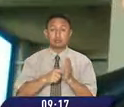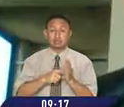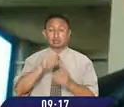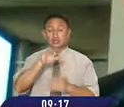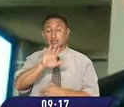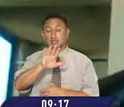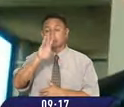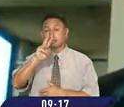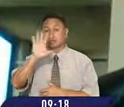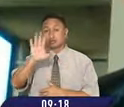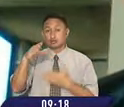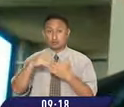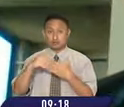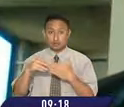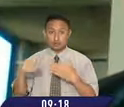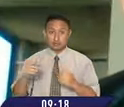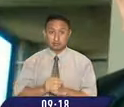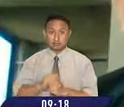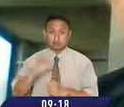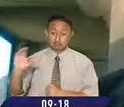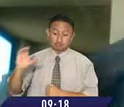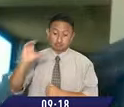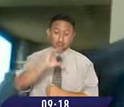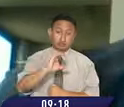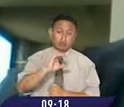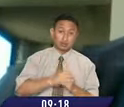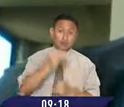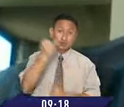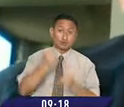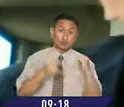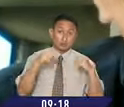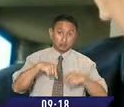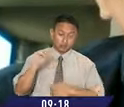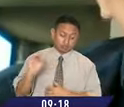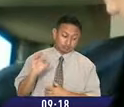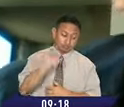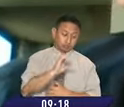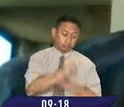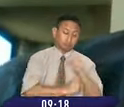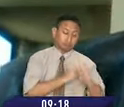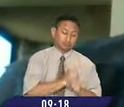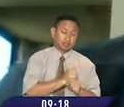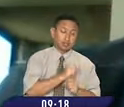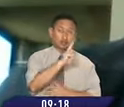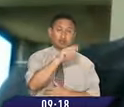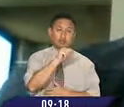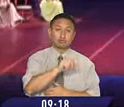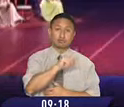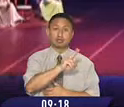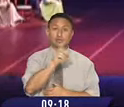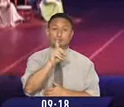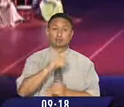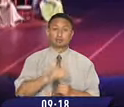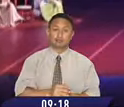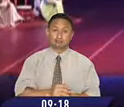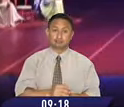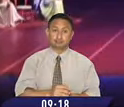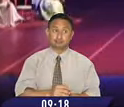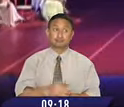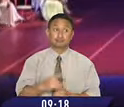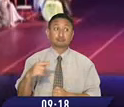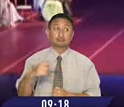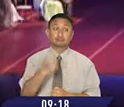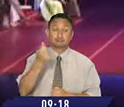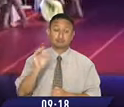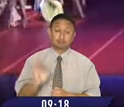$1,552,665. Ese fue la última entrega de fondos en el año 2021. La asignación fiscal para el